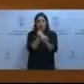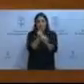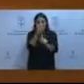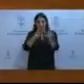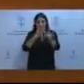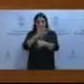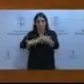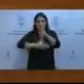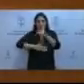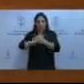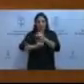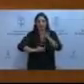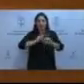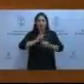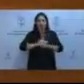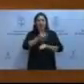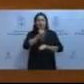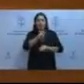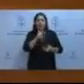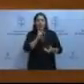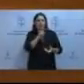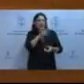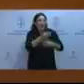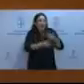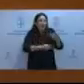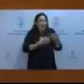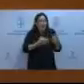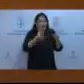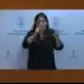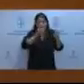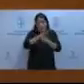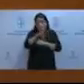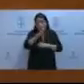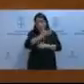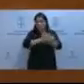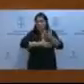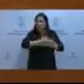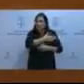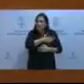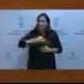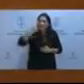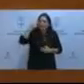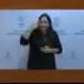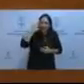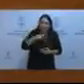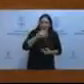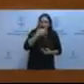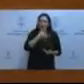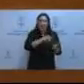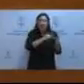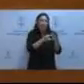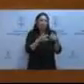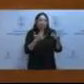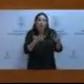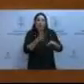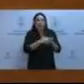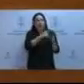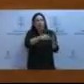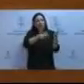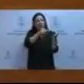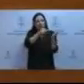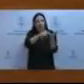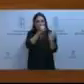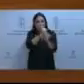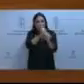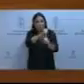estas personas. ¿Qué va a hacer en materia de discapacidad? Queremos conocer cuál es su proyecto para atender las reivindicaciones laborales de